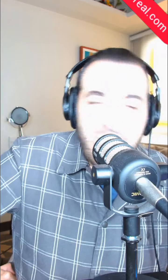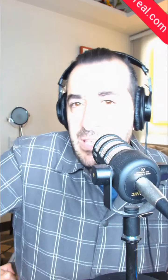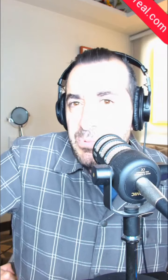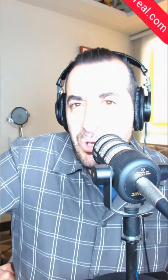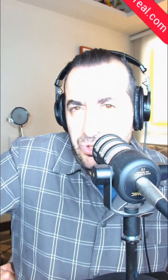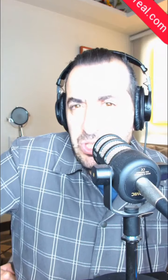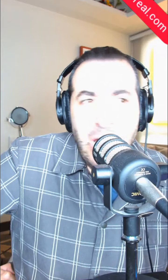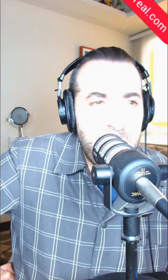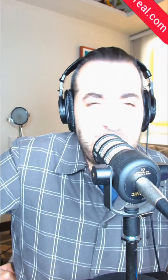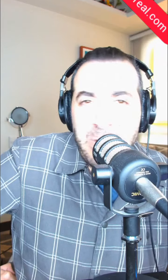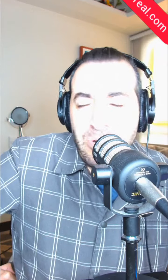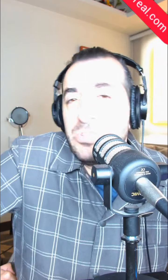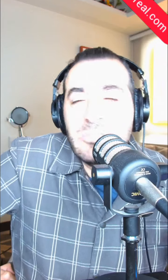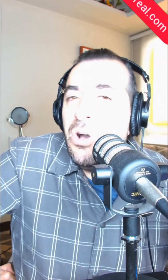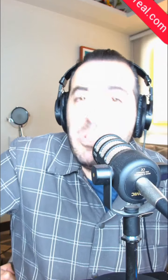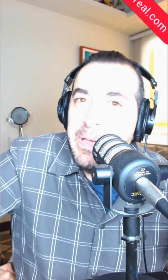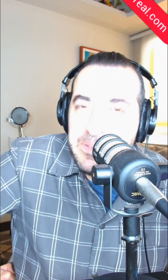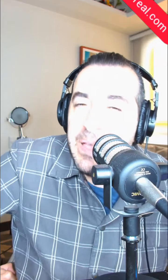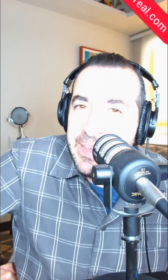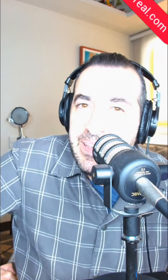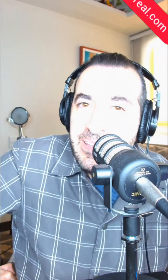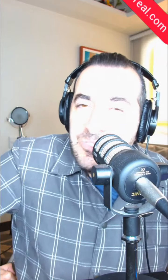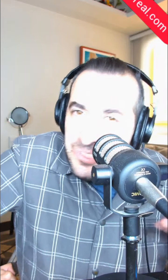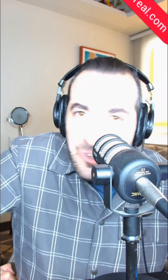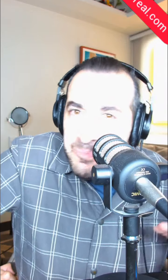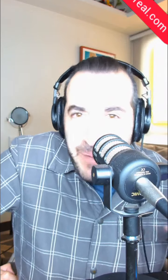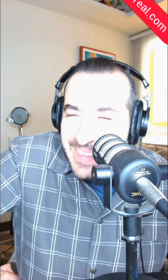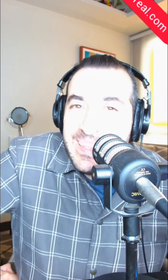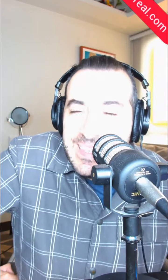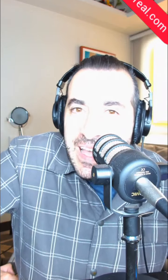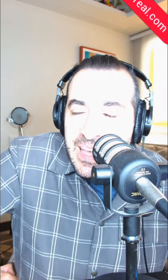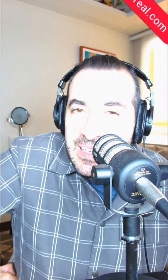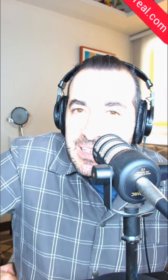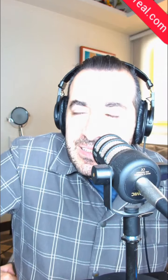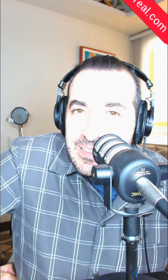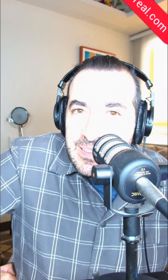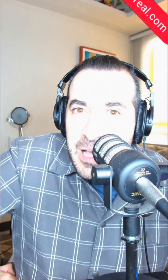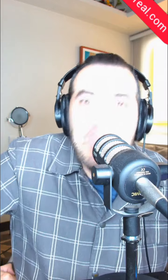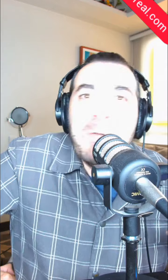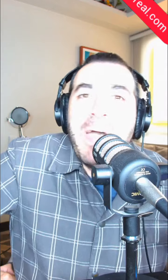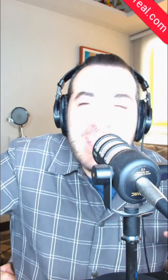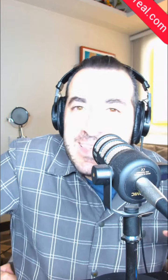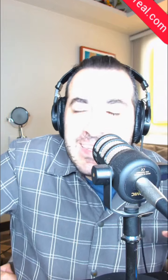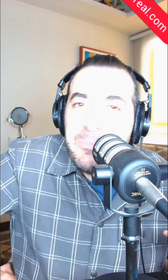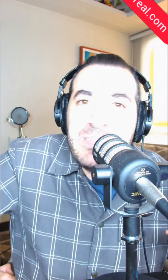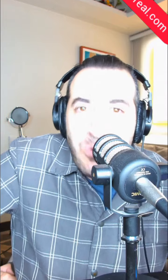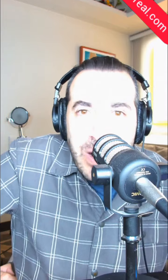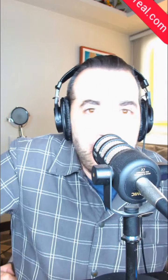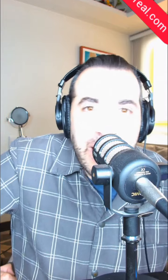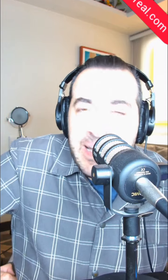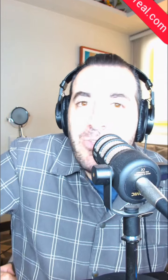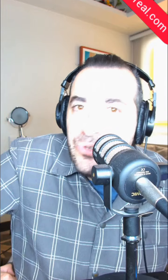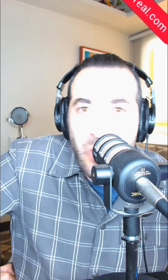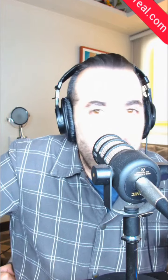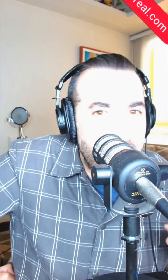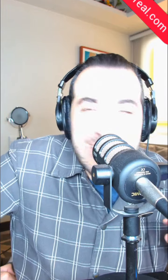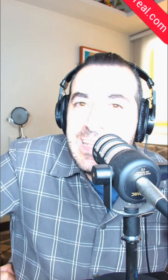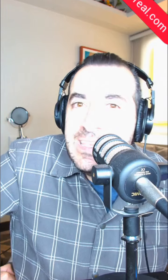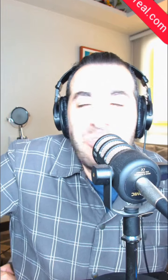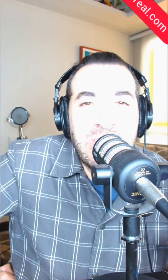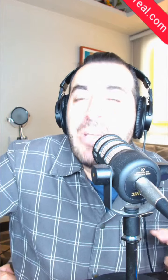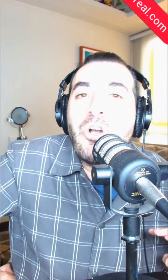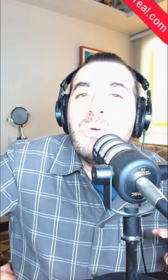por qué se equivocó Xochitl Gálvez y Marco Cortés. No, espérenme. Yo no soy partidista. A mí me va exactamente igual si hubiera ganado o no. Yo